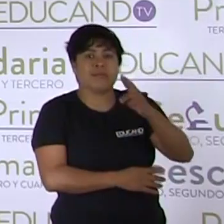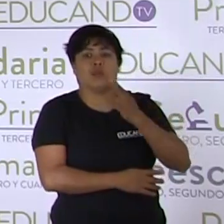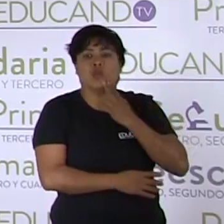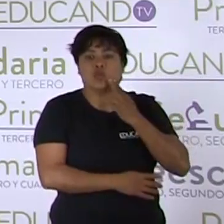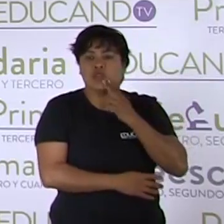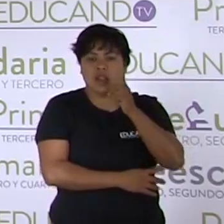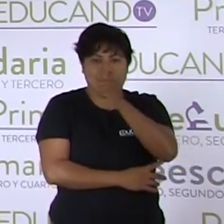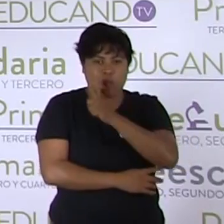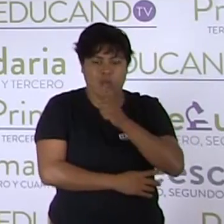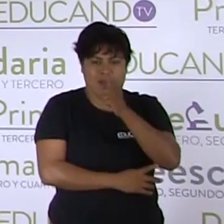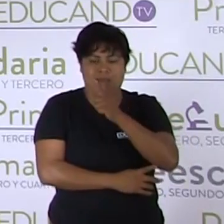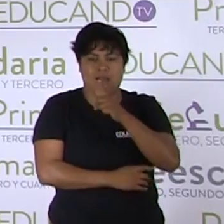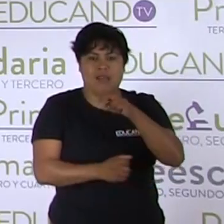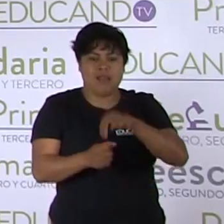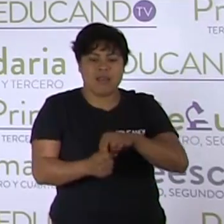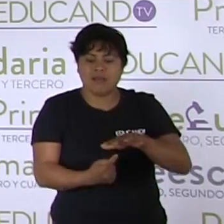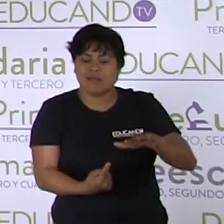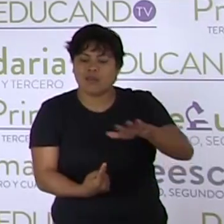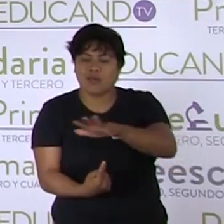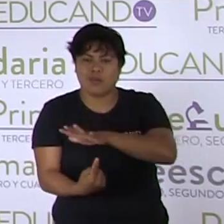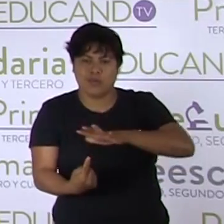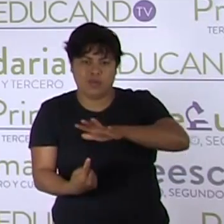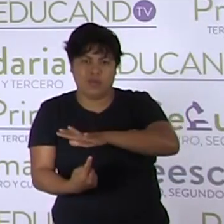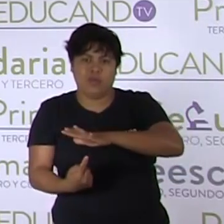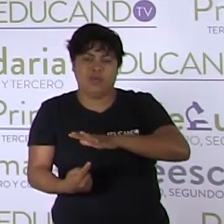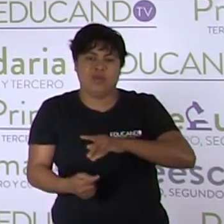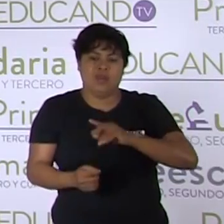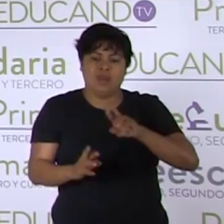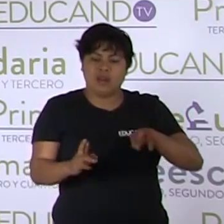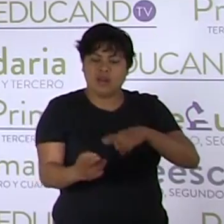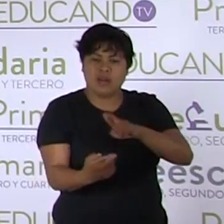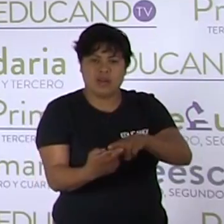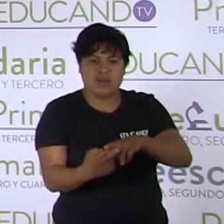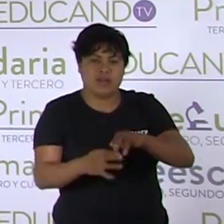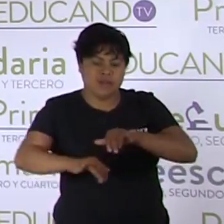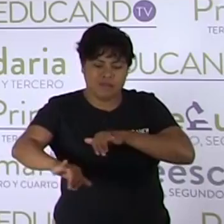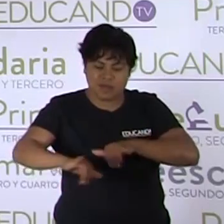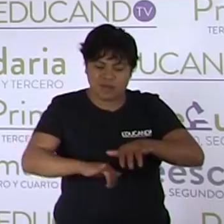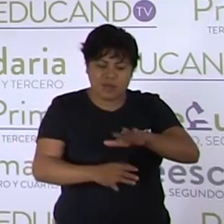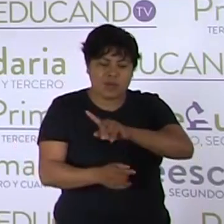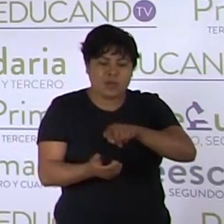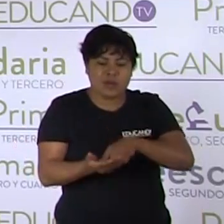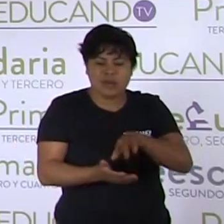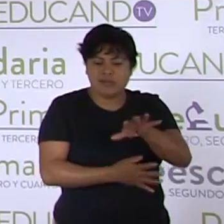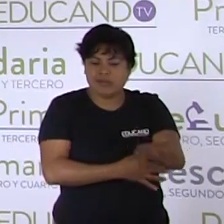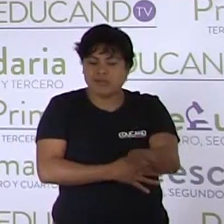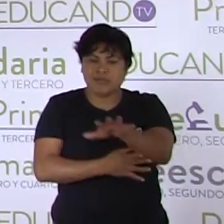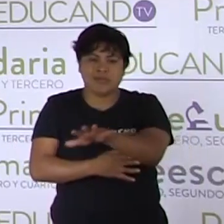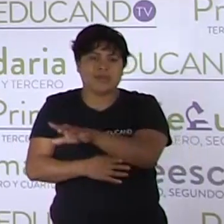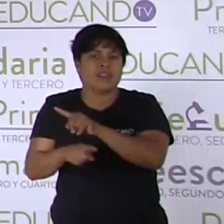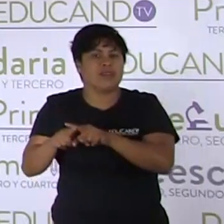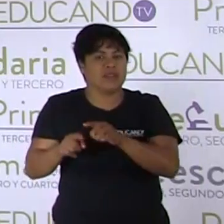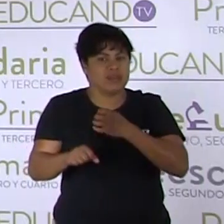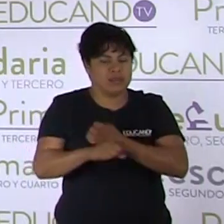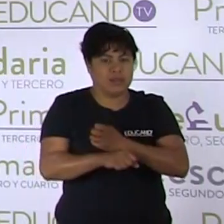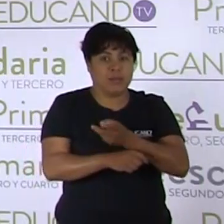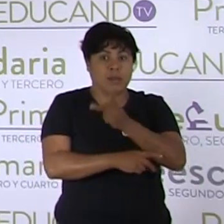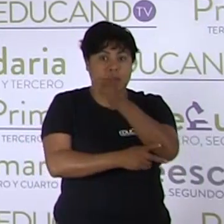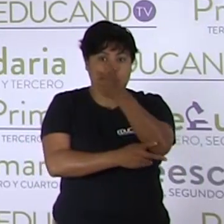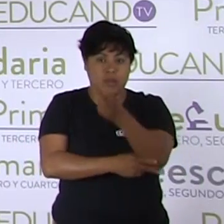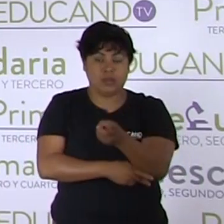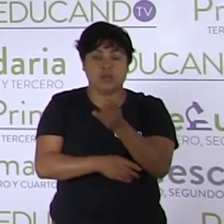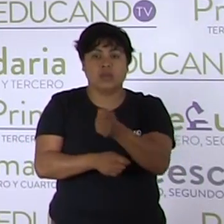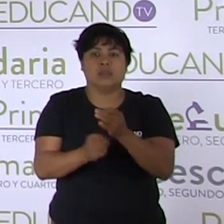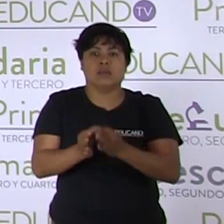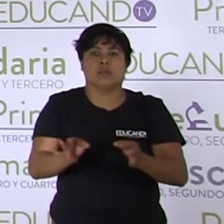usa en una determinada zona geográfica. Pero para ello es